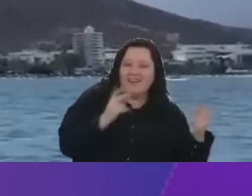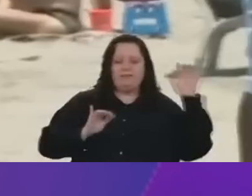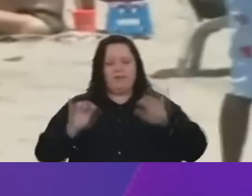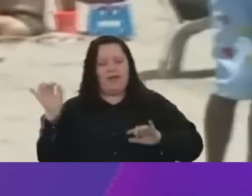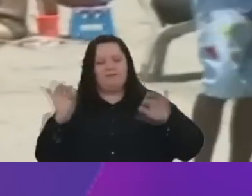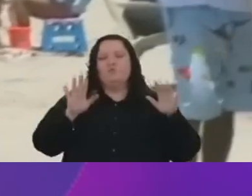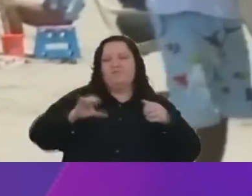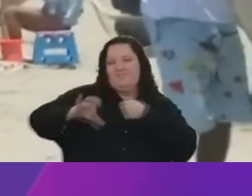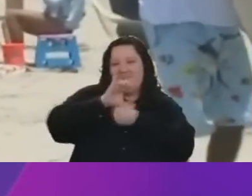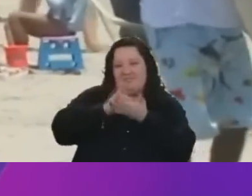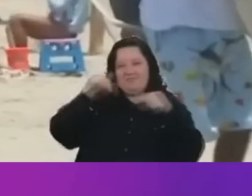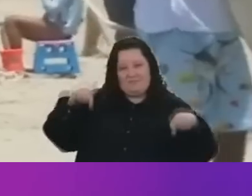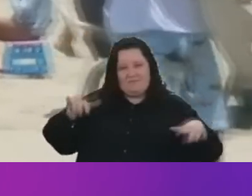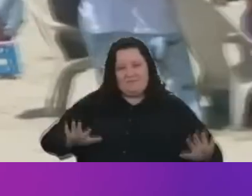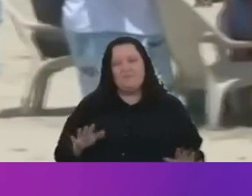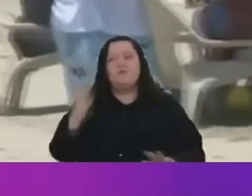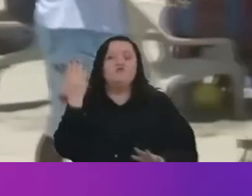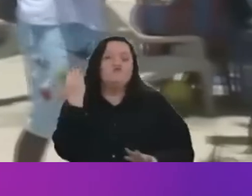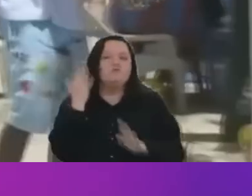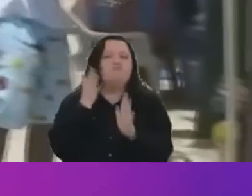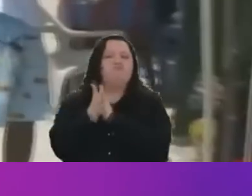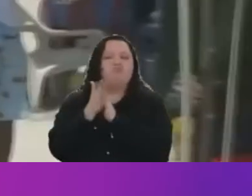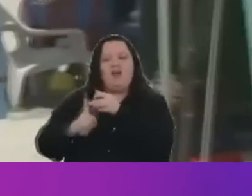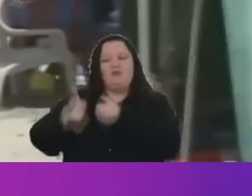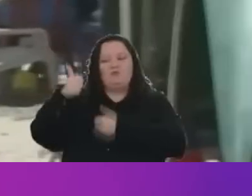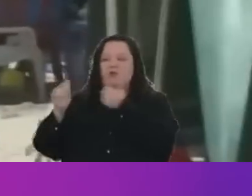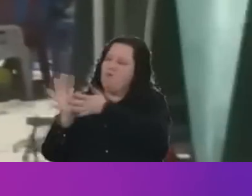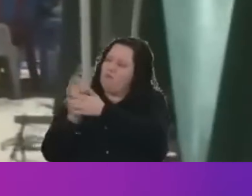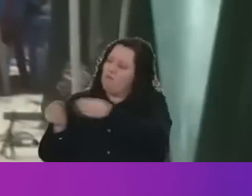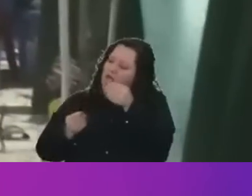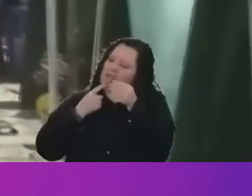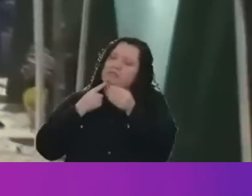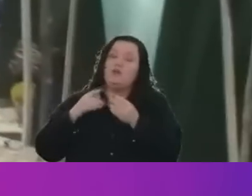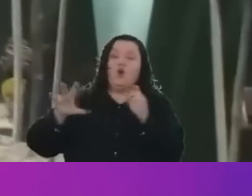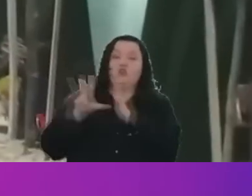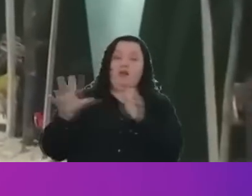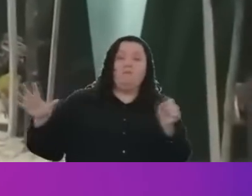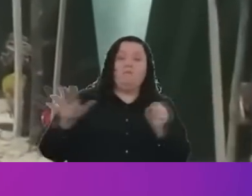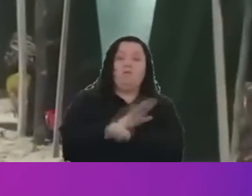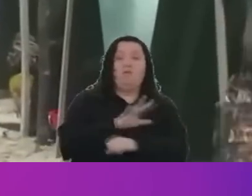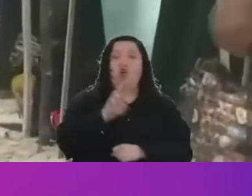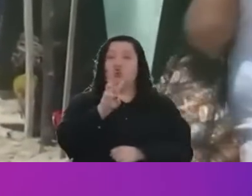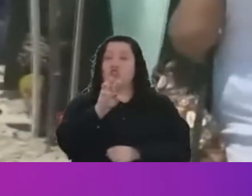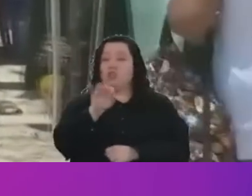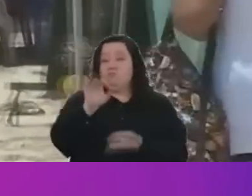colombiano. Cartagena, según el último reporte de las autoridades, la ocupación hotelera es superior al 80%.